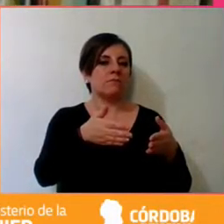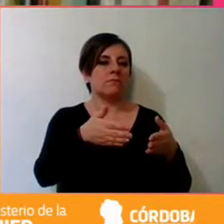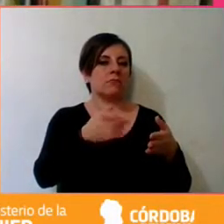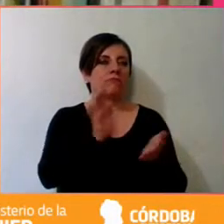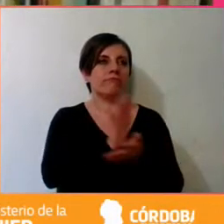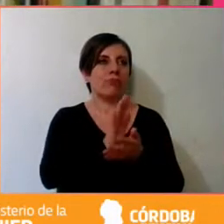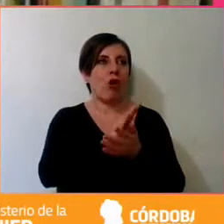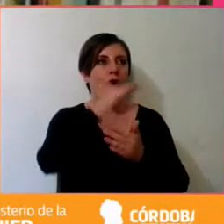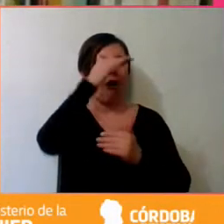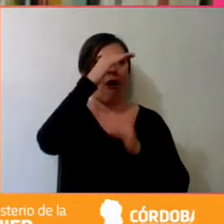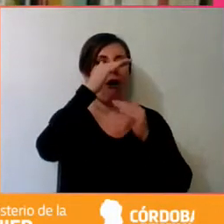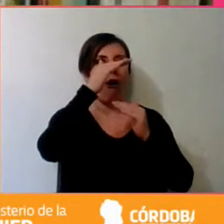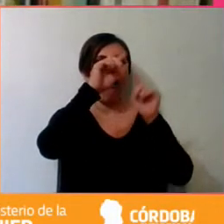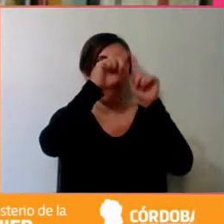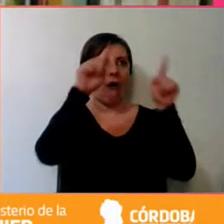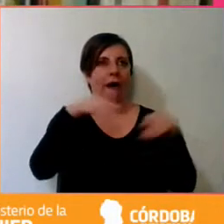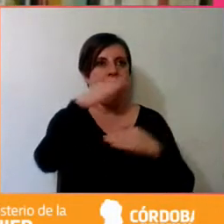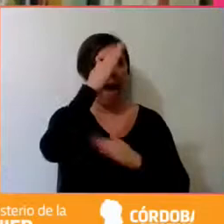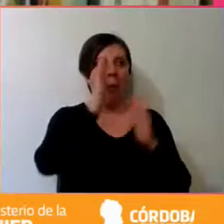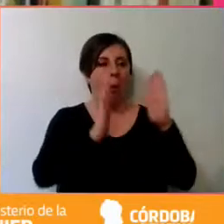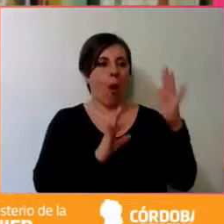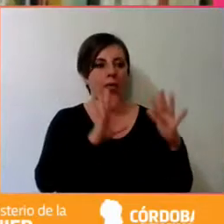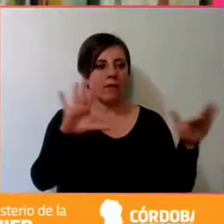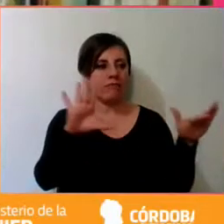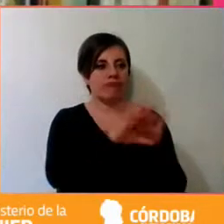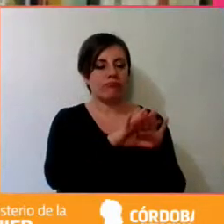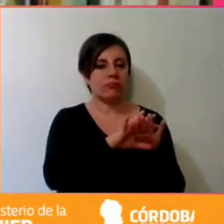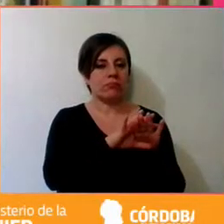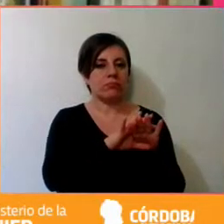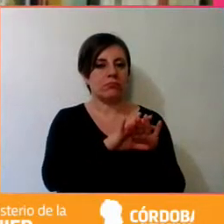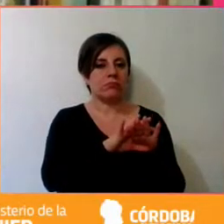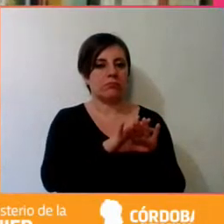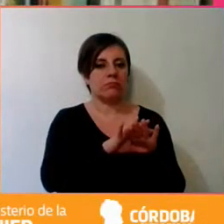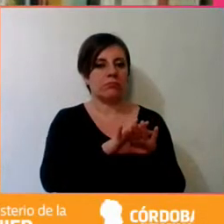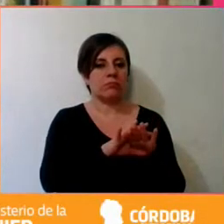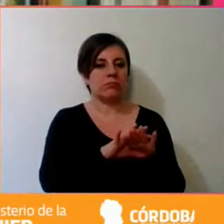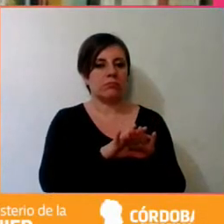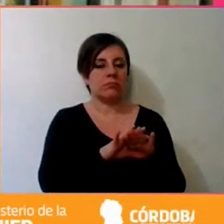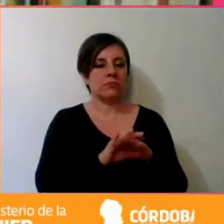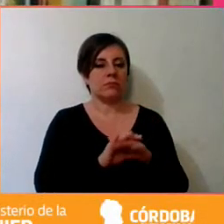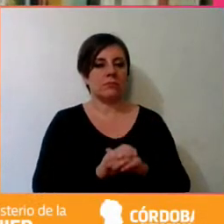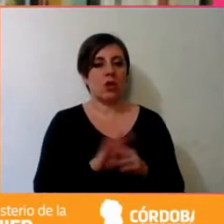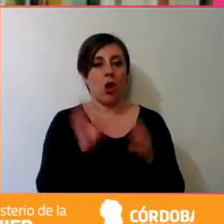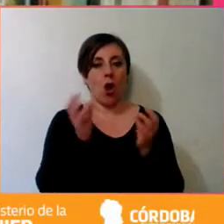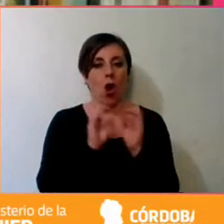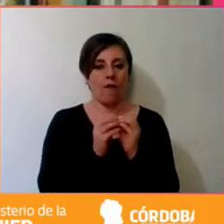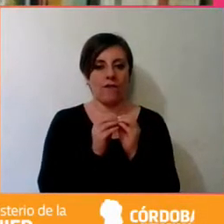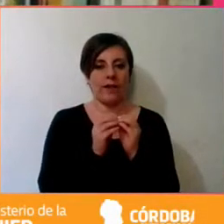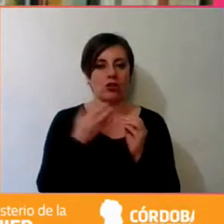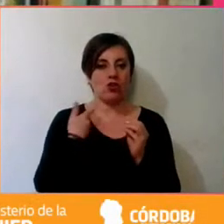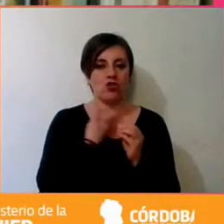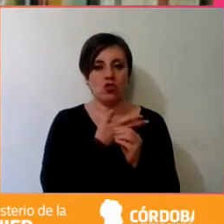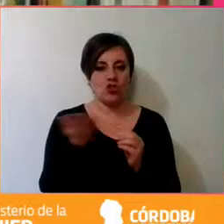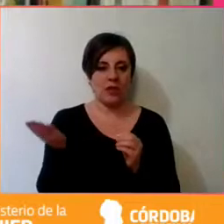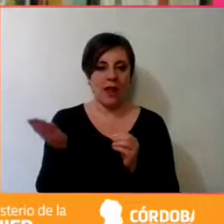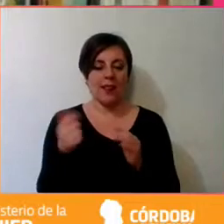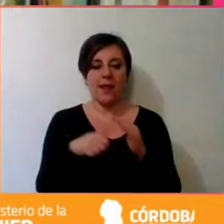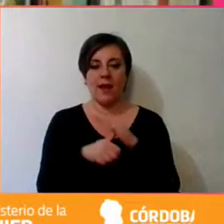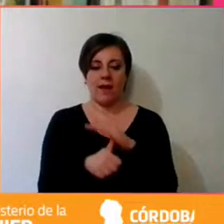encuadre requerido, que es que el conflicto social de